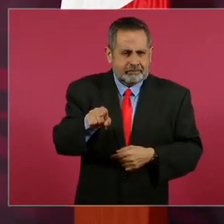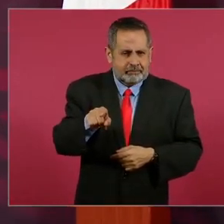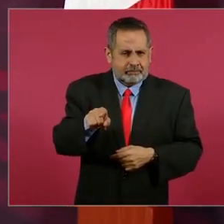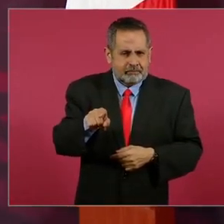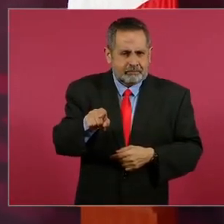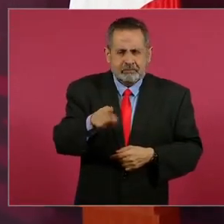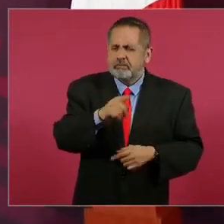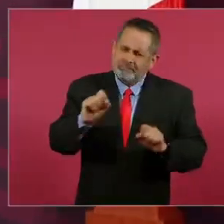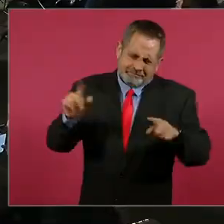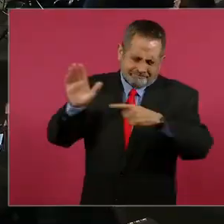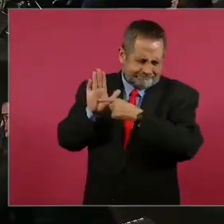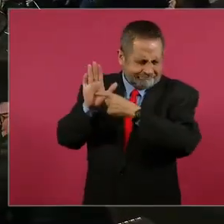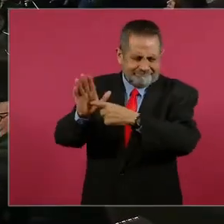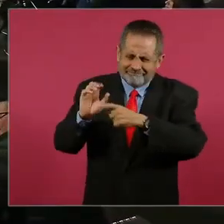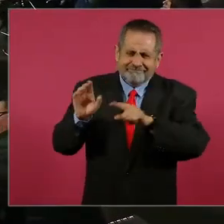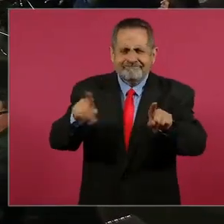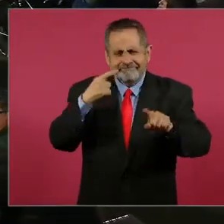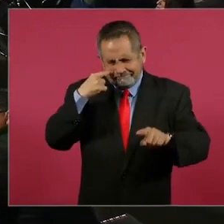A ver,